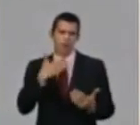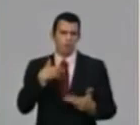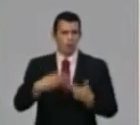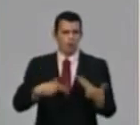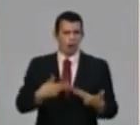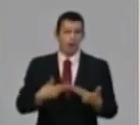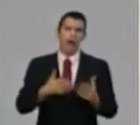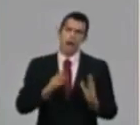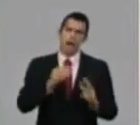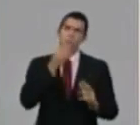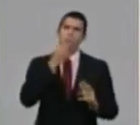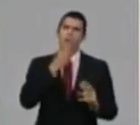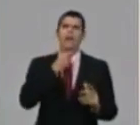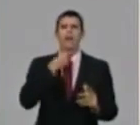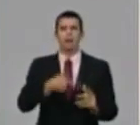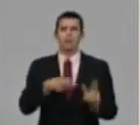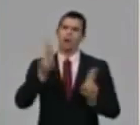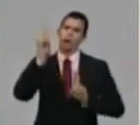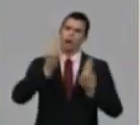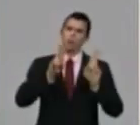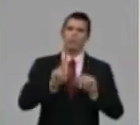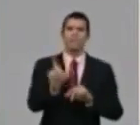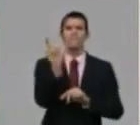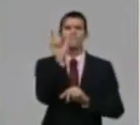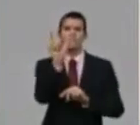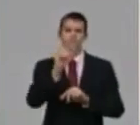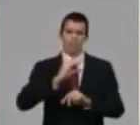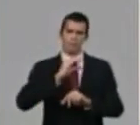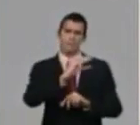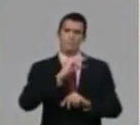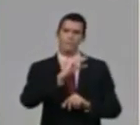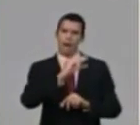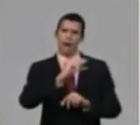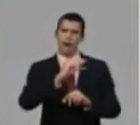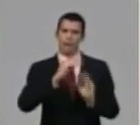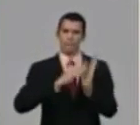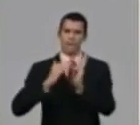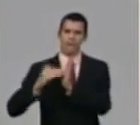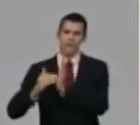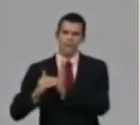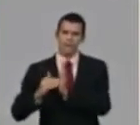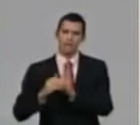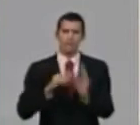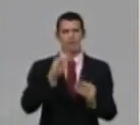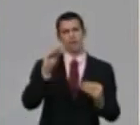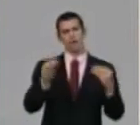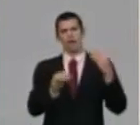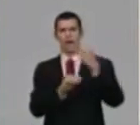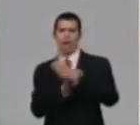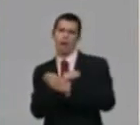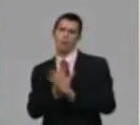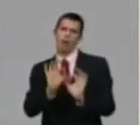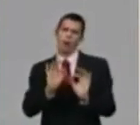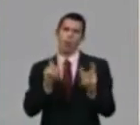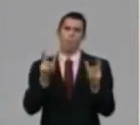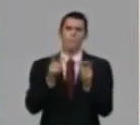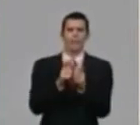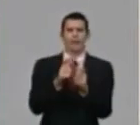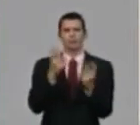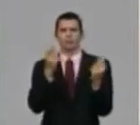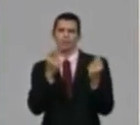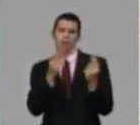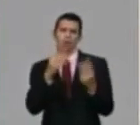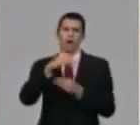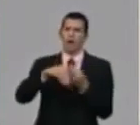establecidas se les pueden extender en un contacto que realicen con la Oficina de Administración Tributaria para evaluar rápidamente esta situación. En